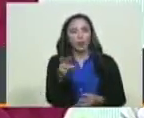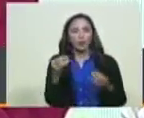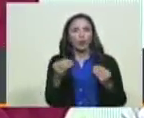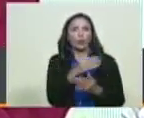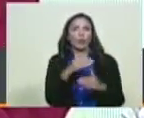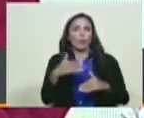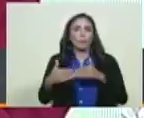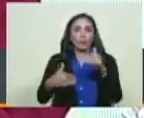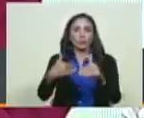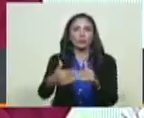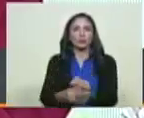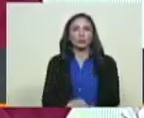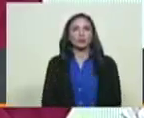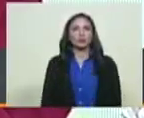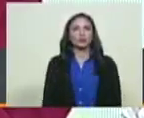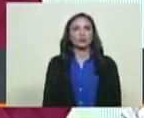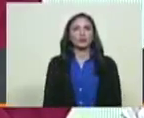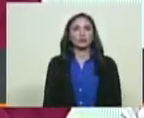ustedes